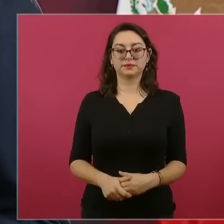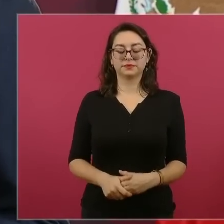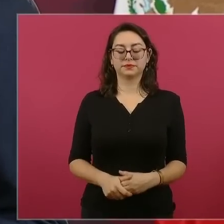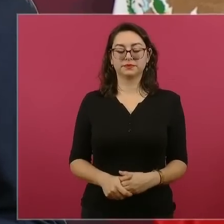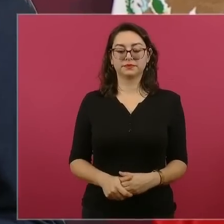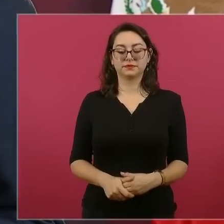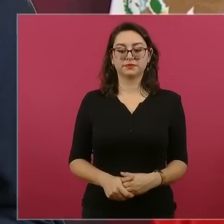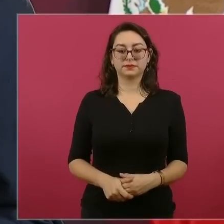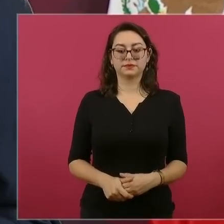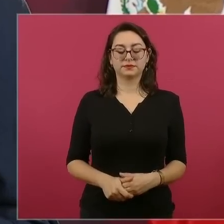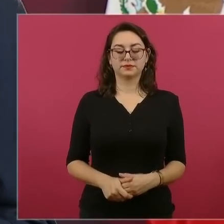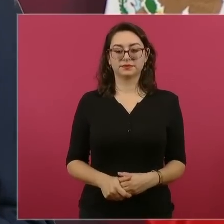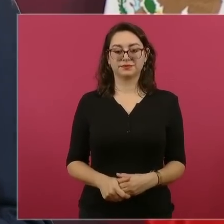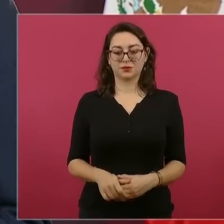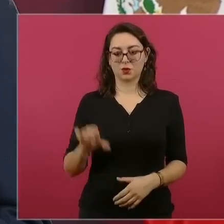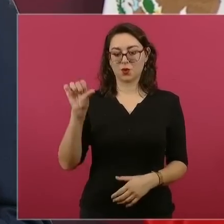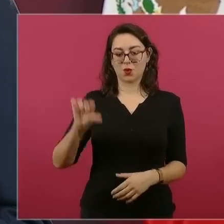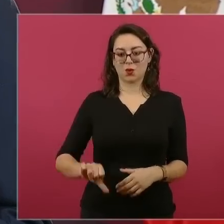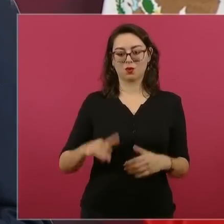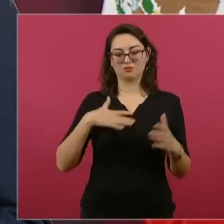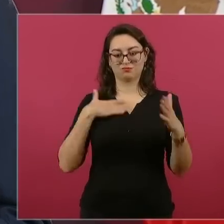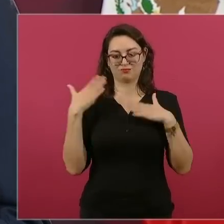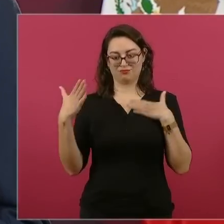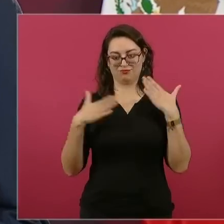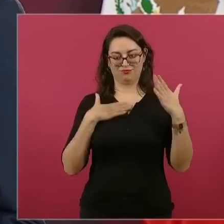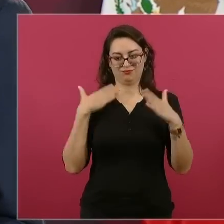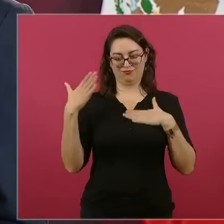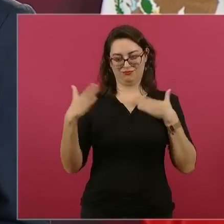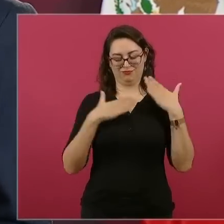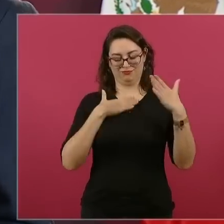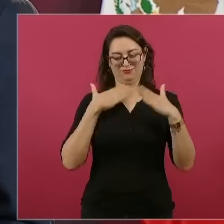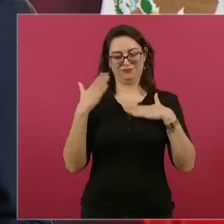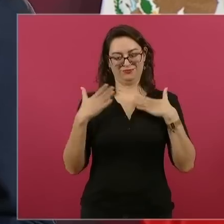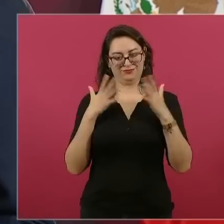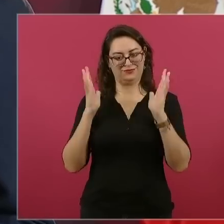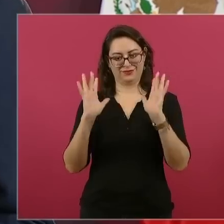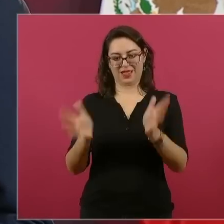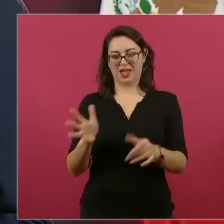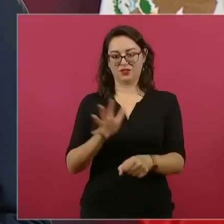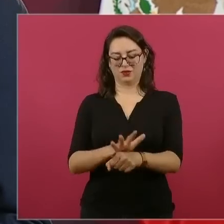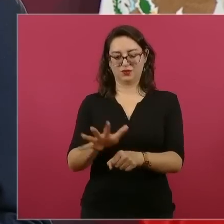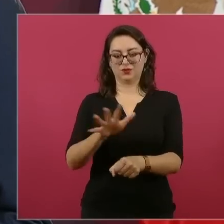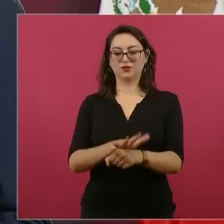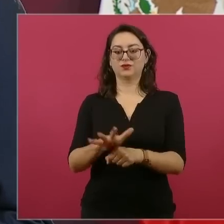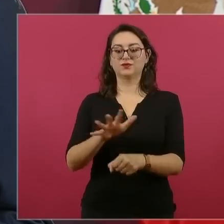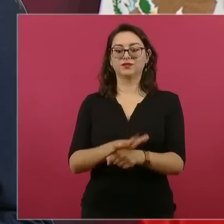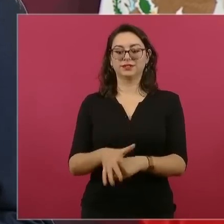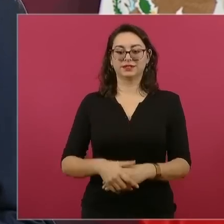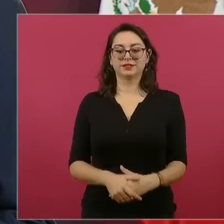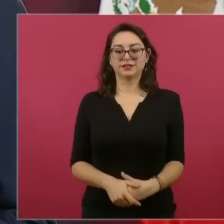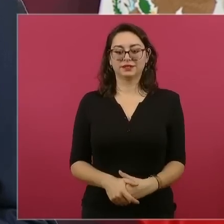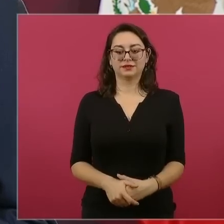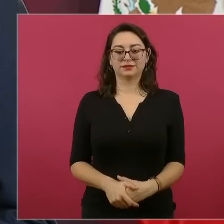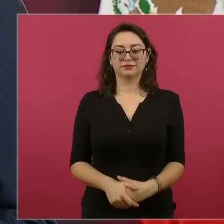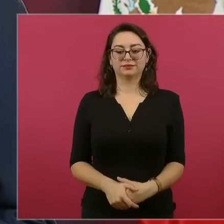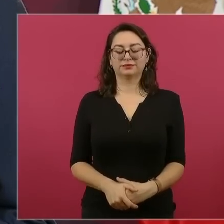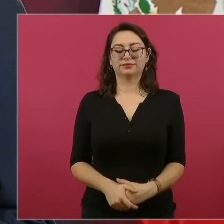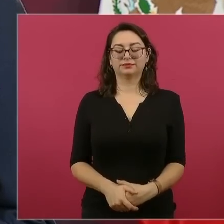Vamos a disfrutar. Vamos a disfrutar, ya.